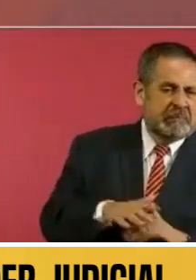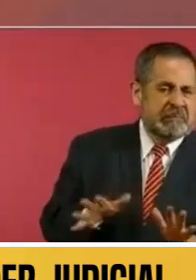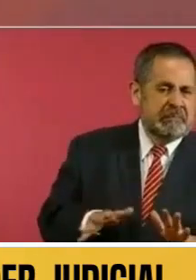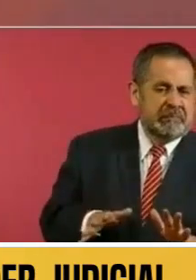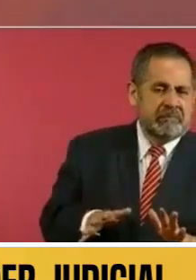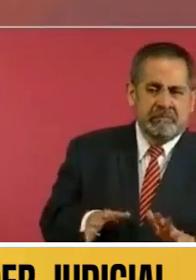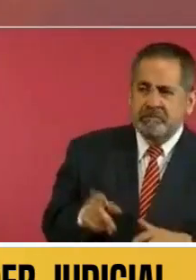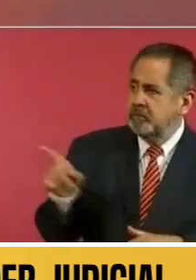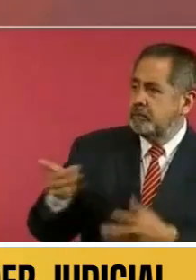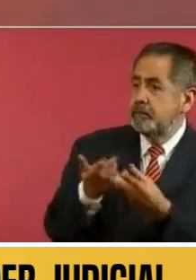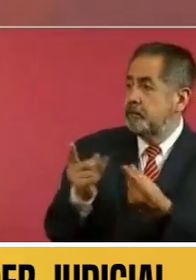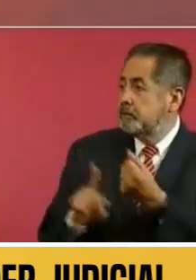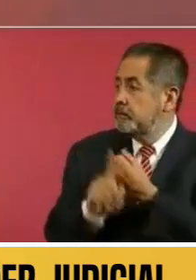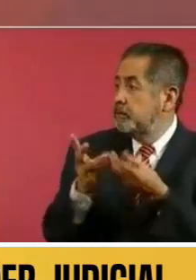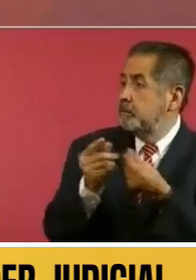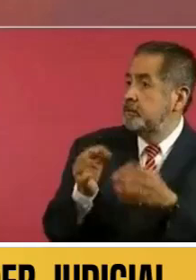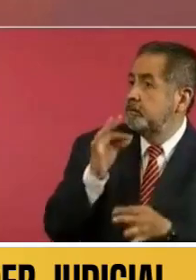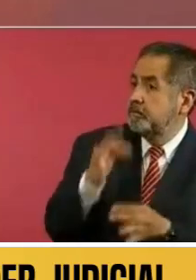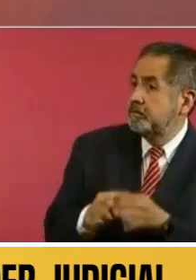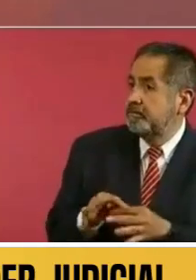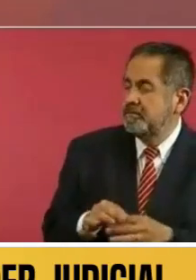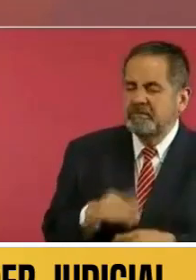que se resuelvan los problemas,